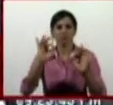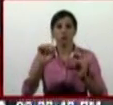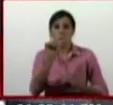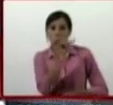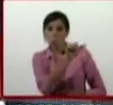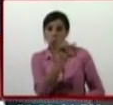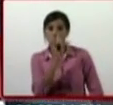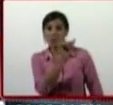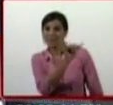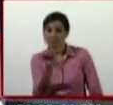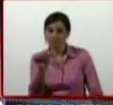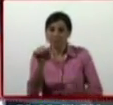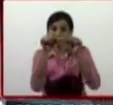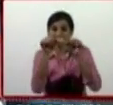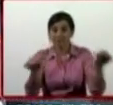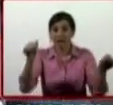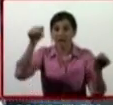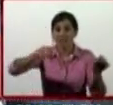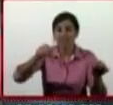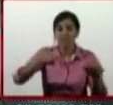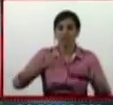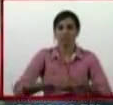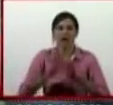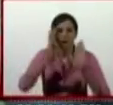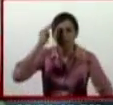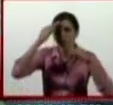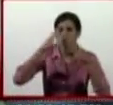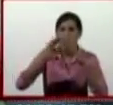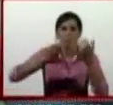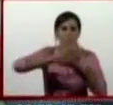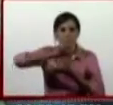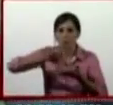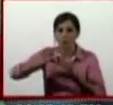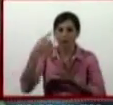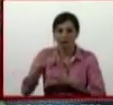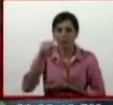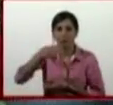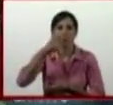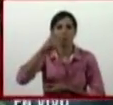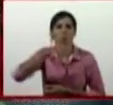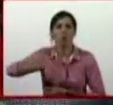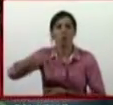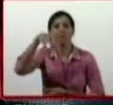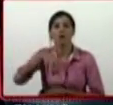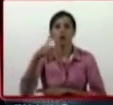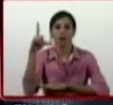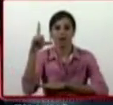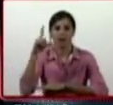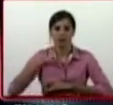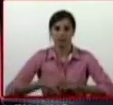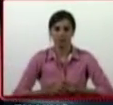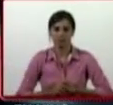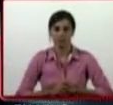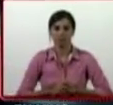aquí para atender todos los problemas del pueblo aquí en el Estado Lara.